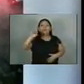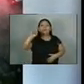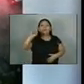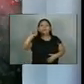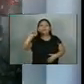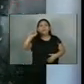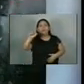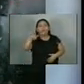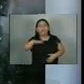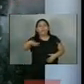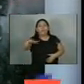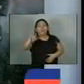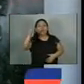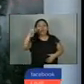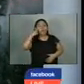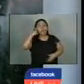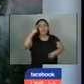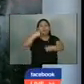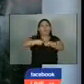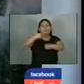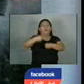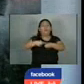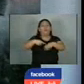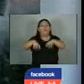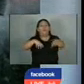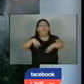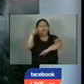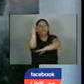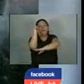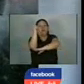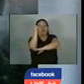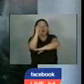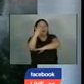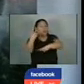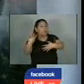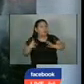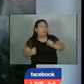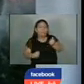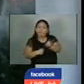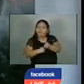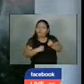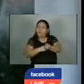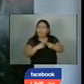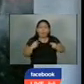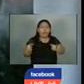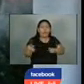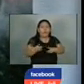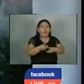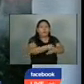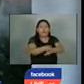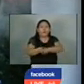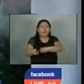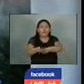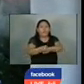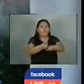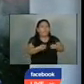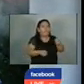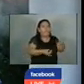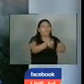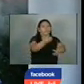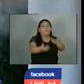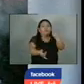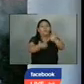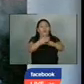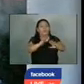San Francisco, en el municipio de Quezaltepeque, en La Libertad. La pronta intervención logró contener el fuego y evitar que se expandiera.